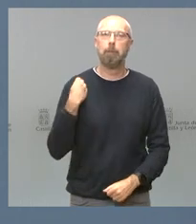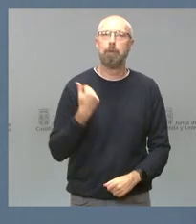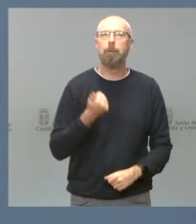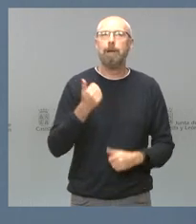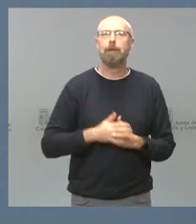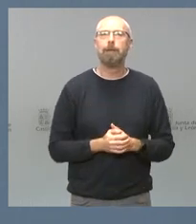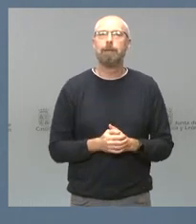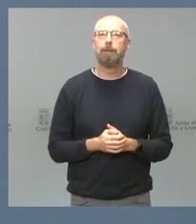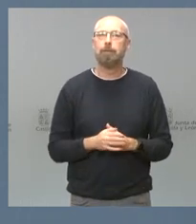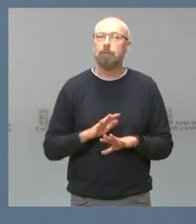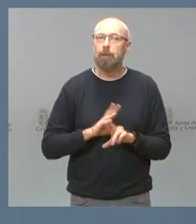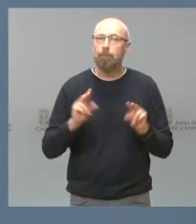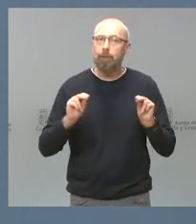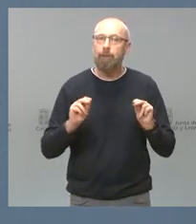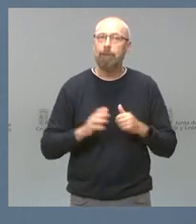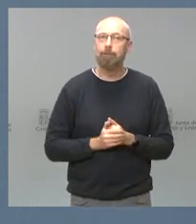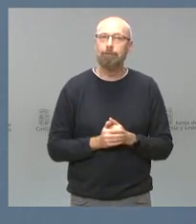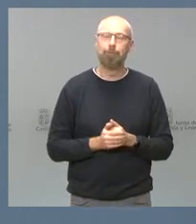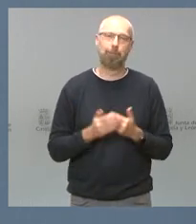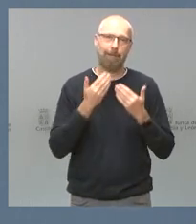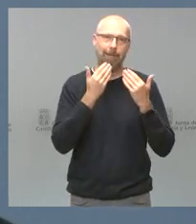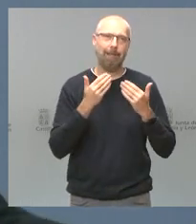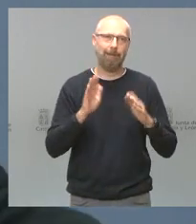Pues aquí terminamos. Gracias. Muchas gracias. Gracias.